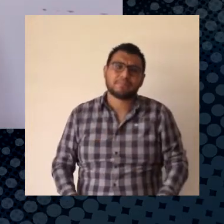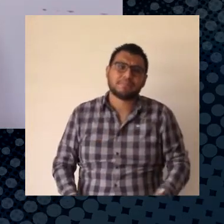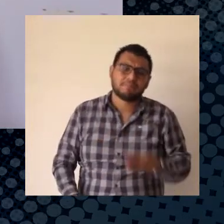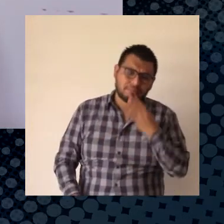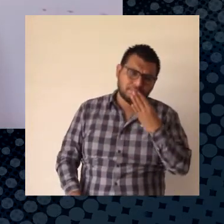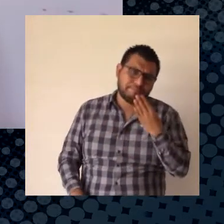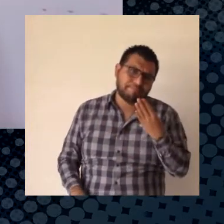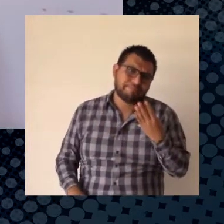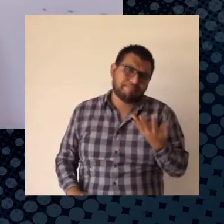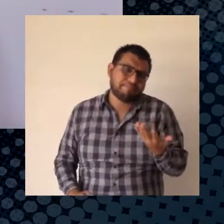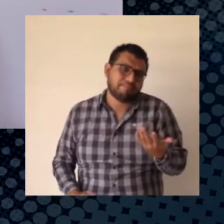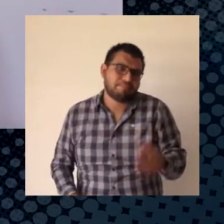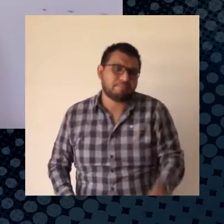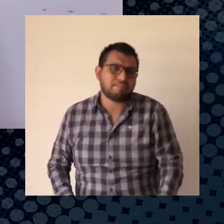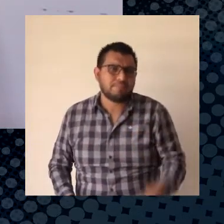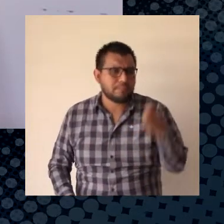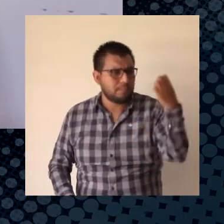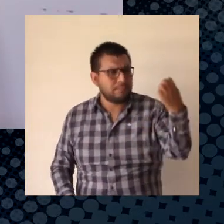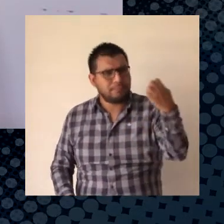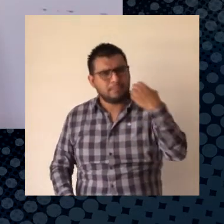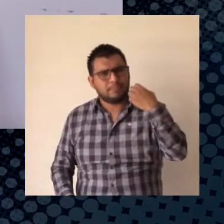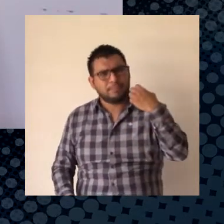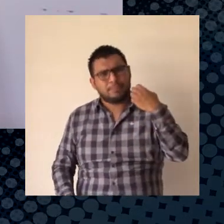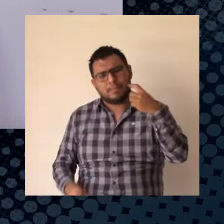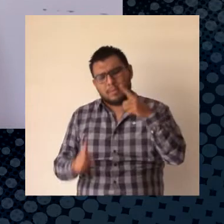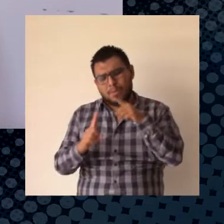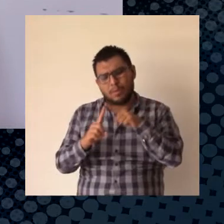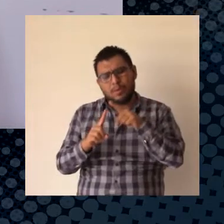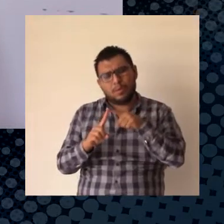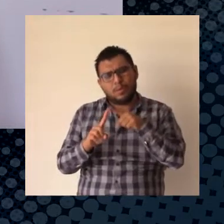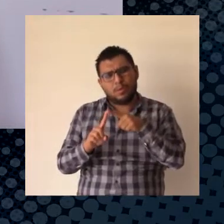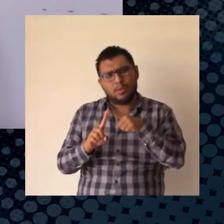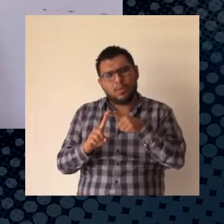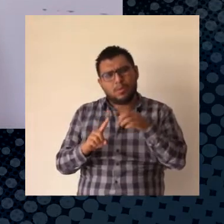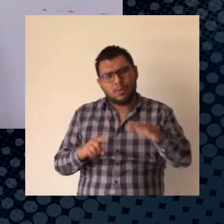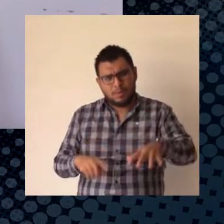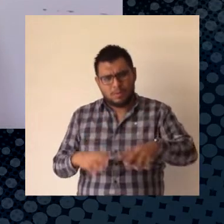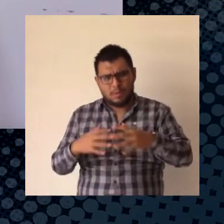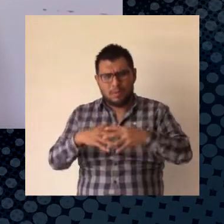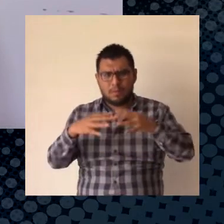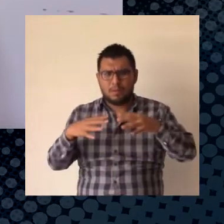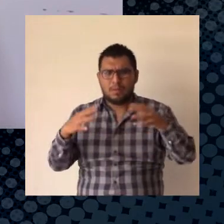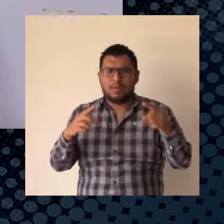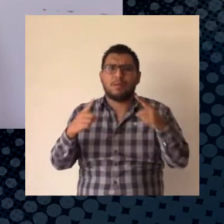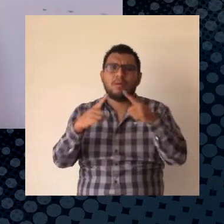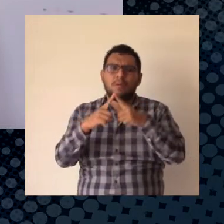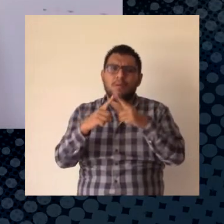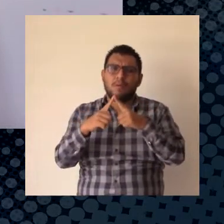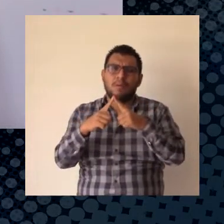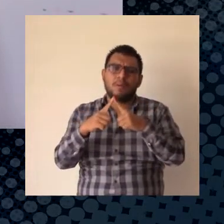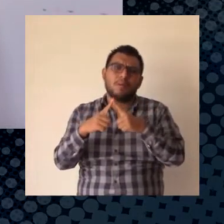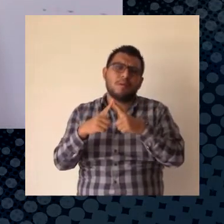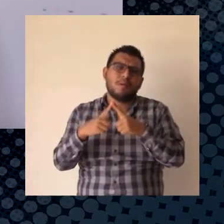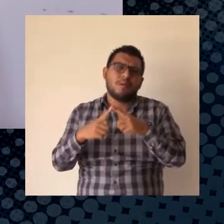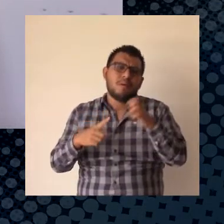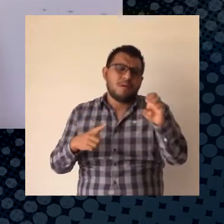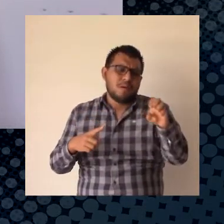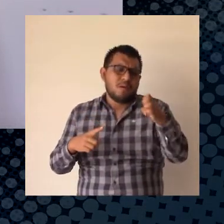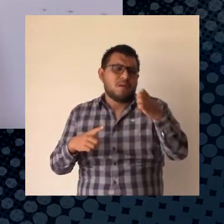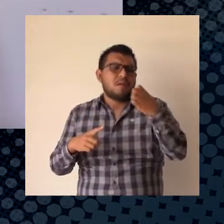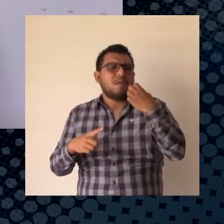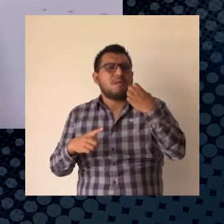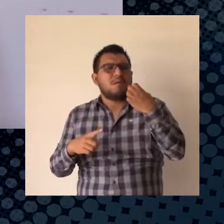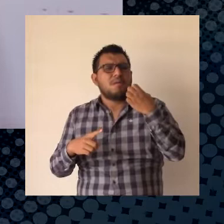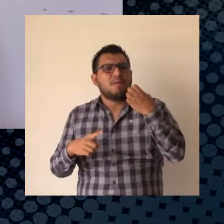Bueno, el enemigo, pues, número uno del crecimiento de una iglesia. El enemigo número